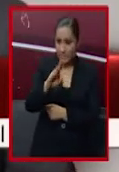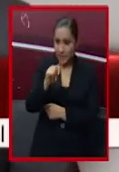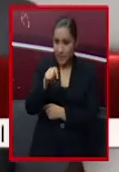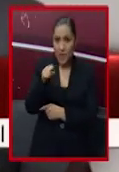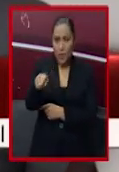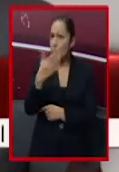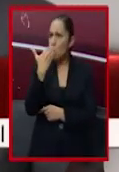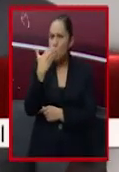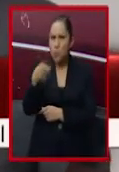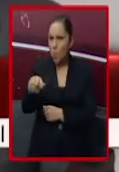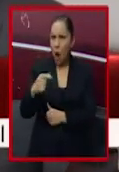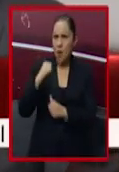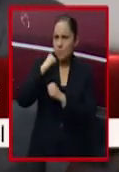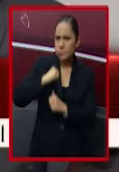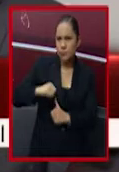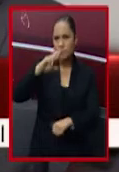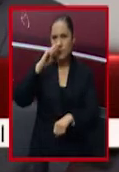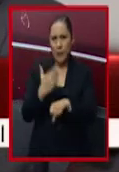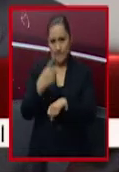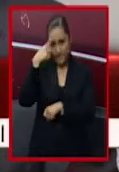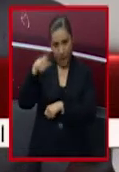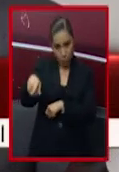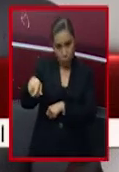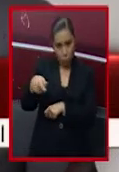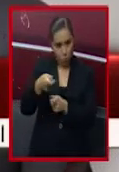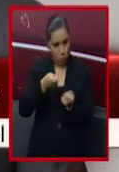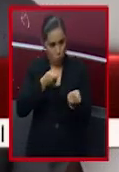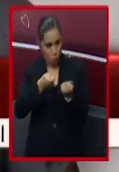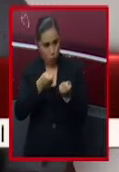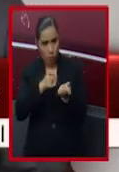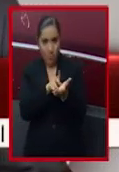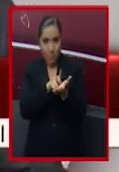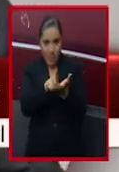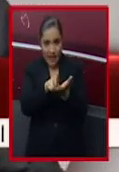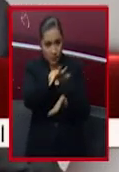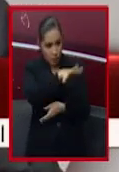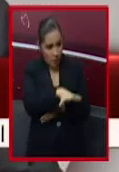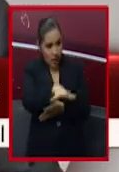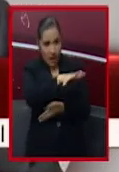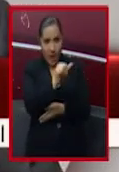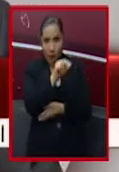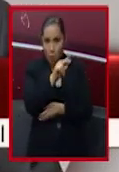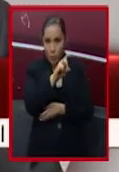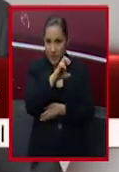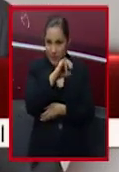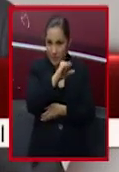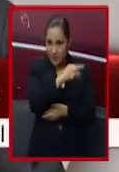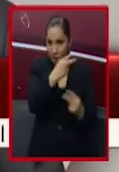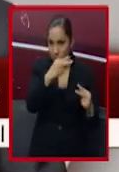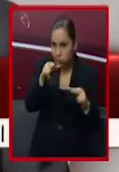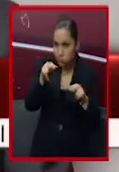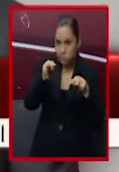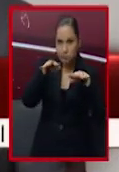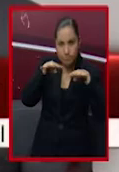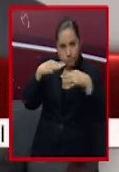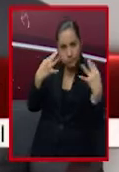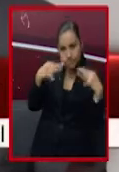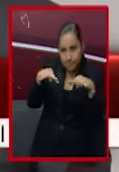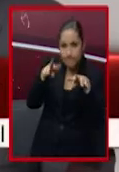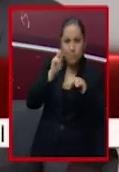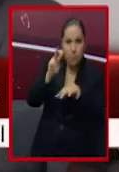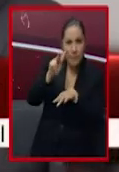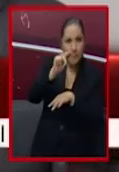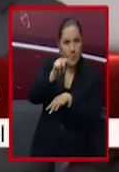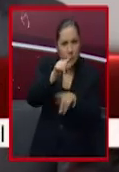para regular los derechos de las audiencias. Los derechos de las audiencias, en términos del artículo 6º de nuestra